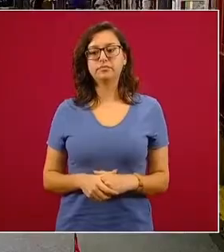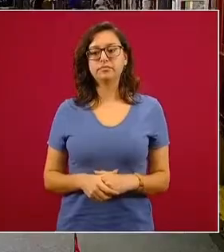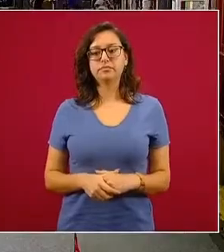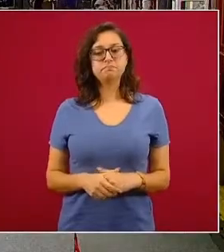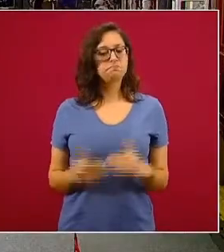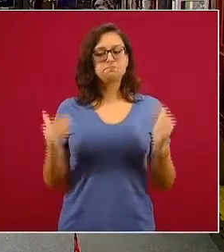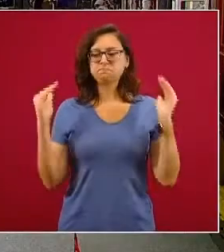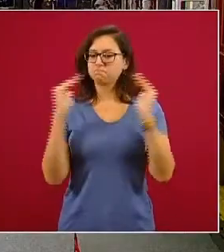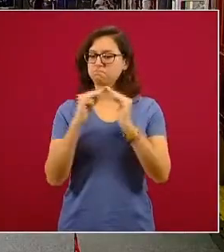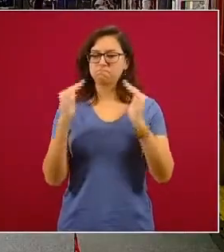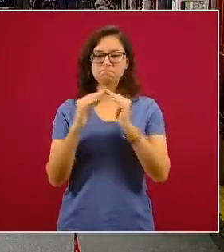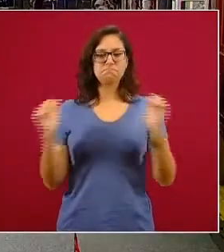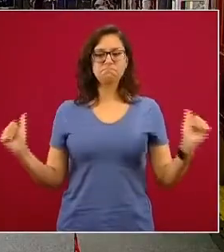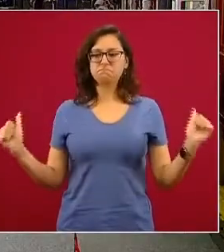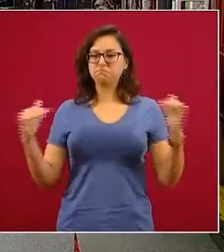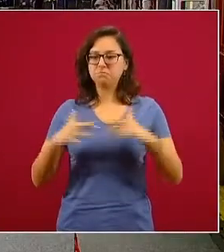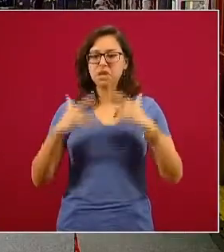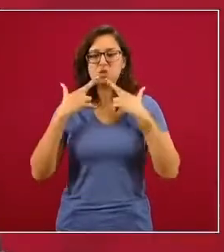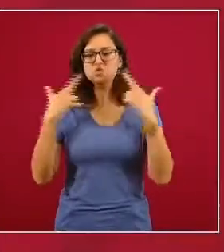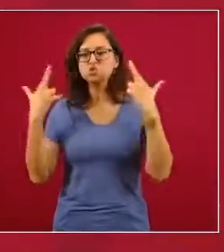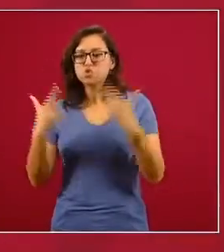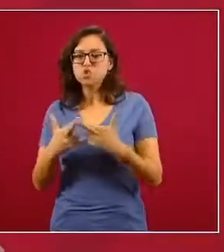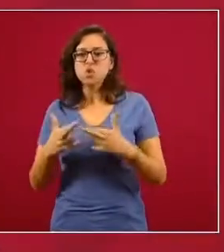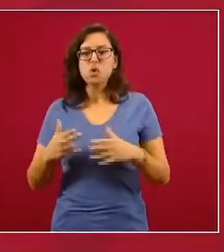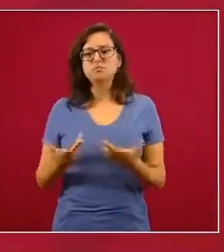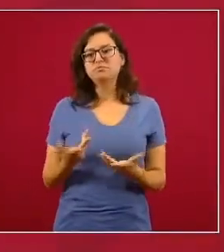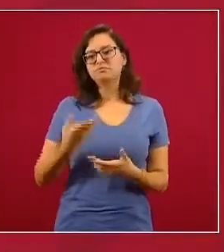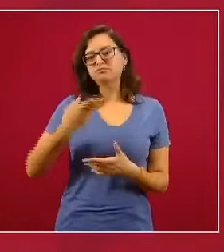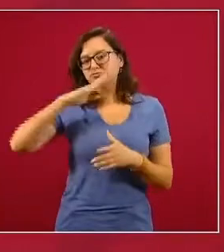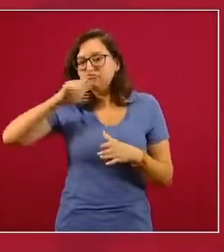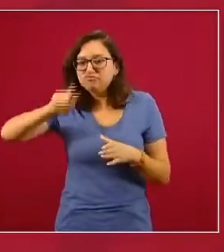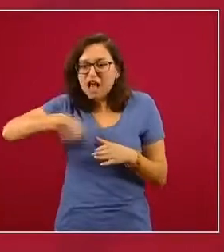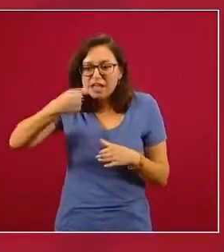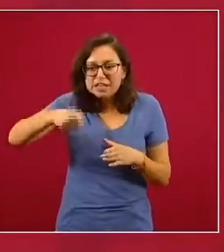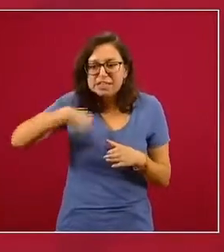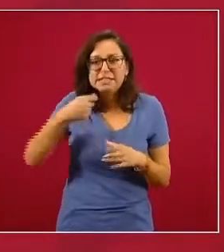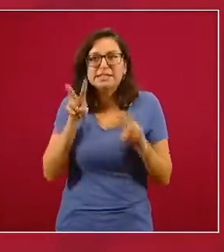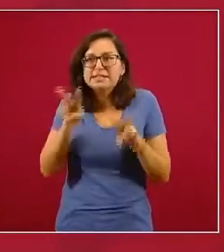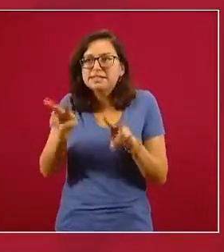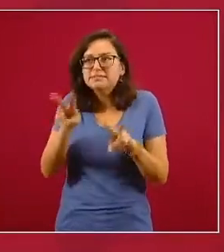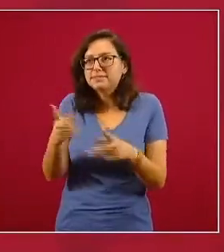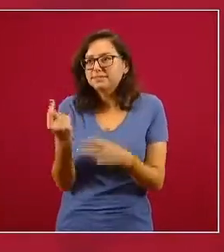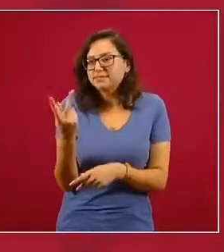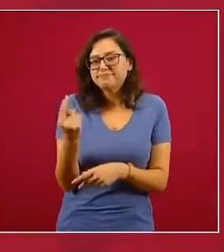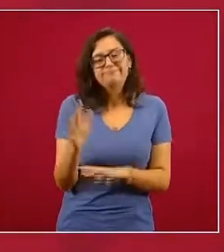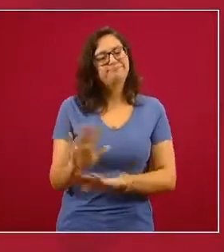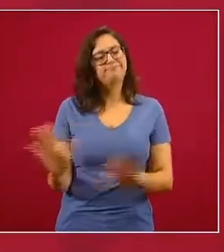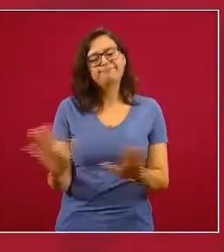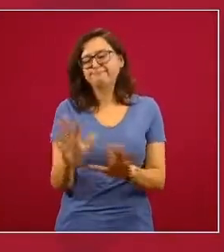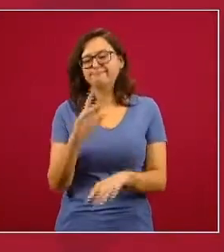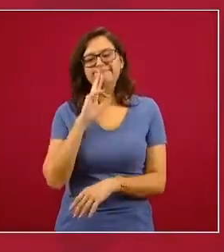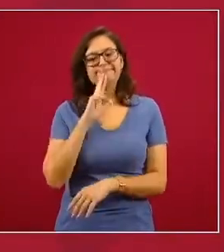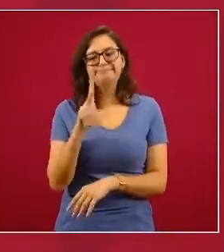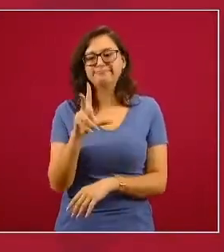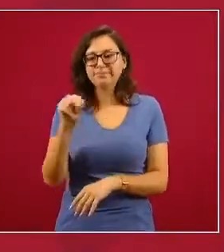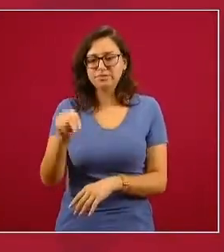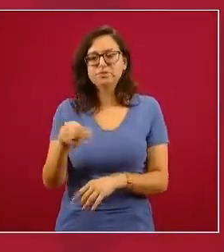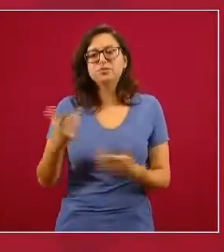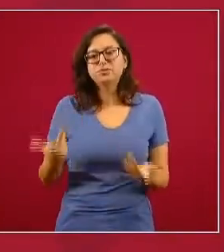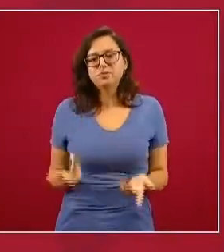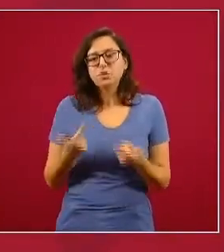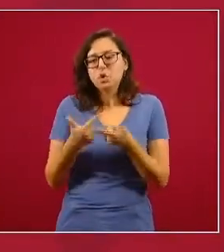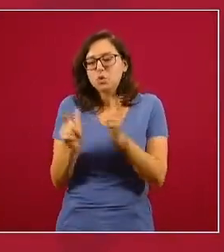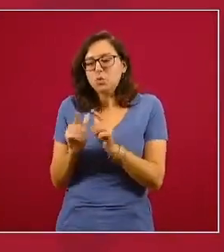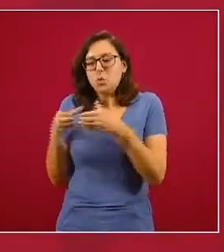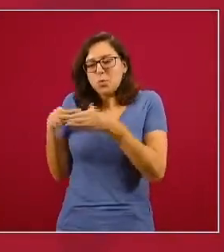Tampoco en casas, exacto, la famosa reunión de pozole para ver el grito, mejor no, mejor el pozole en pequeños